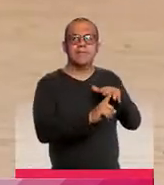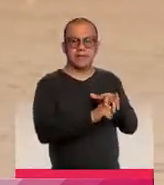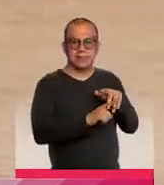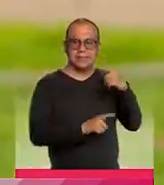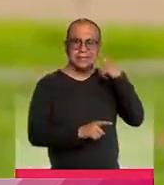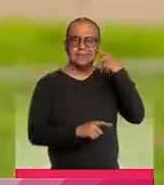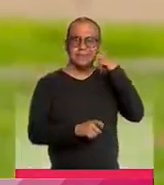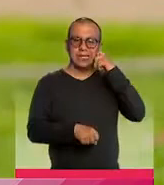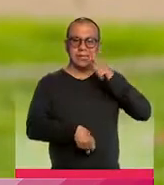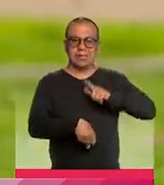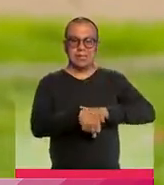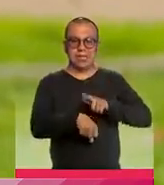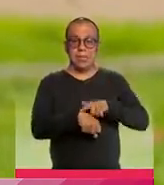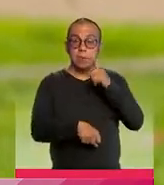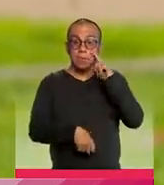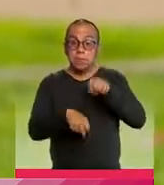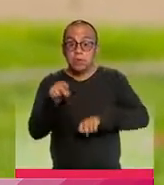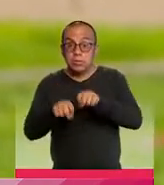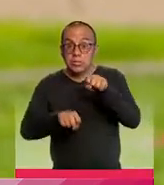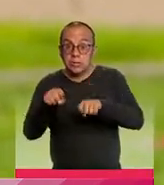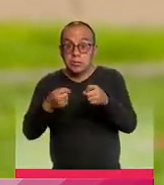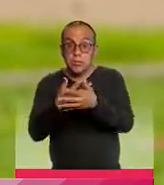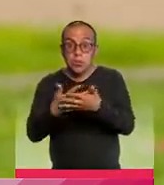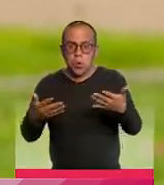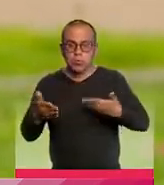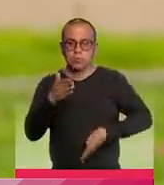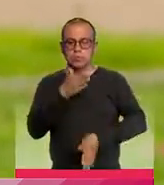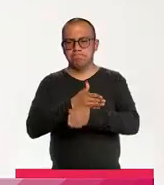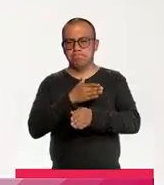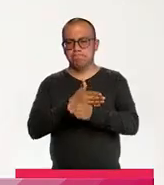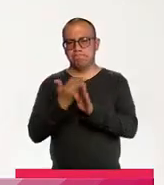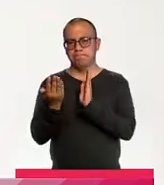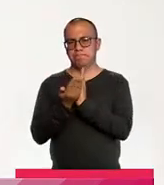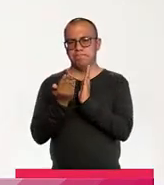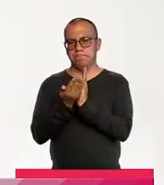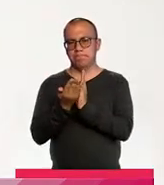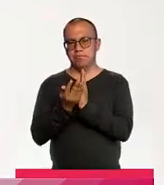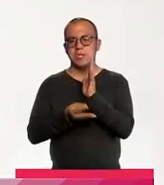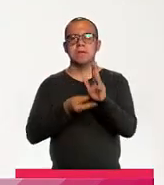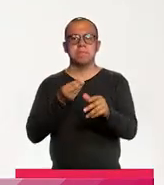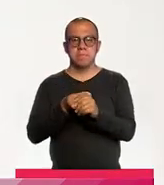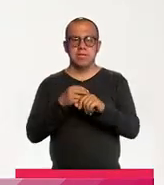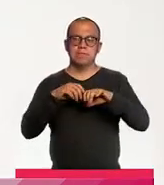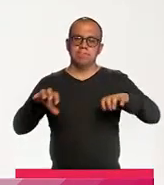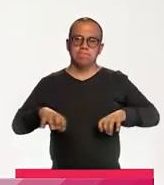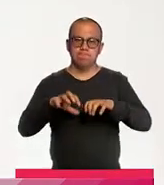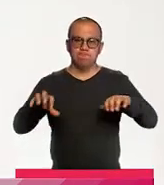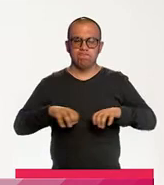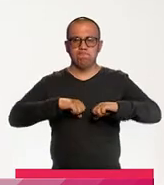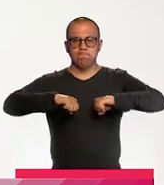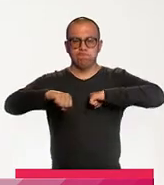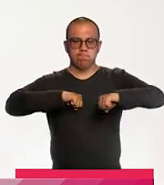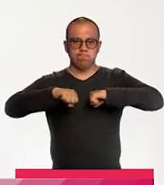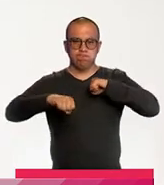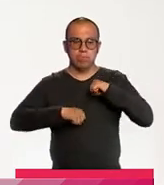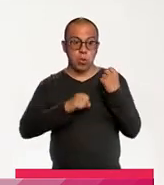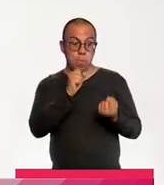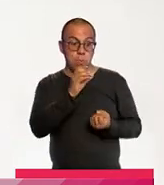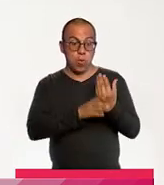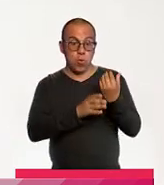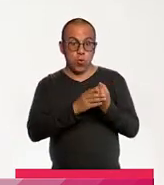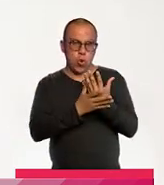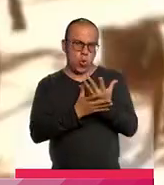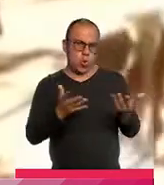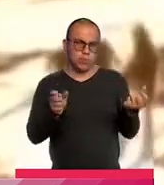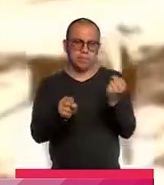tener menos tiempo y menos posibilidades de continuar sus estudios y de realizar actividades productivas o del